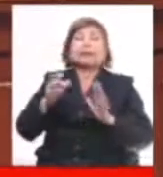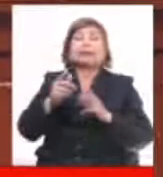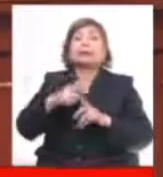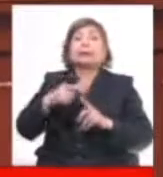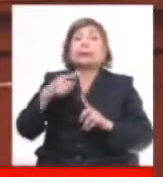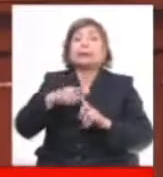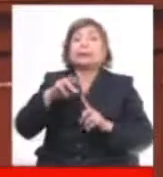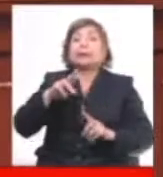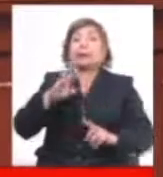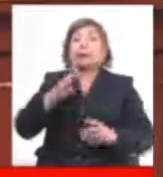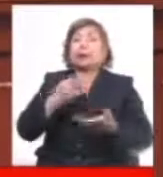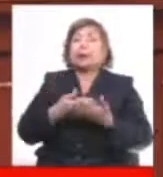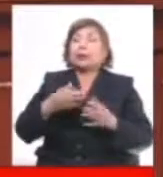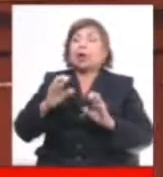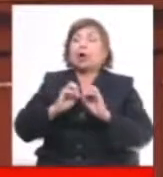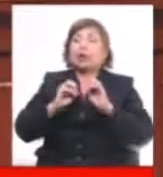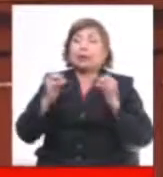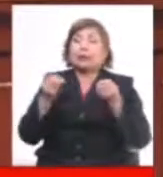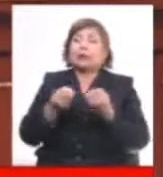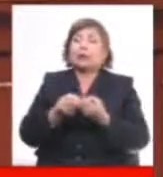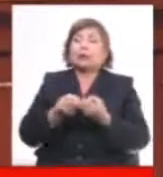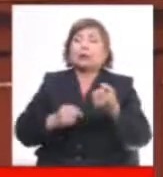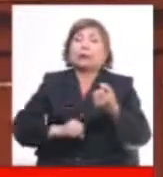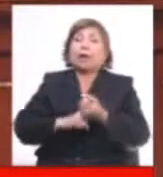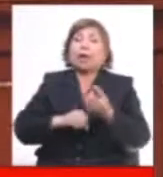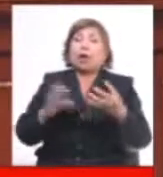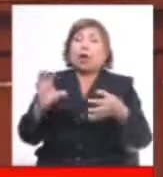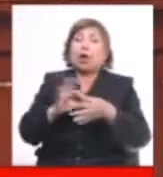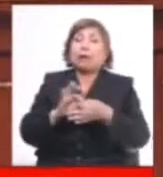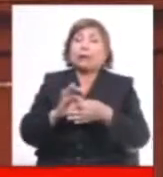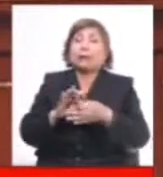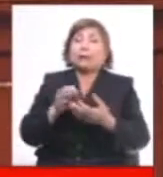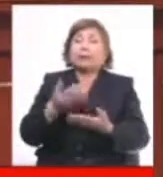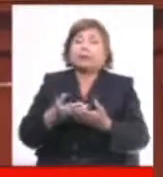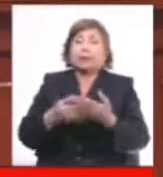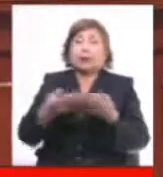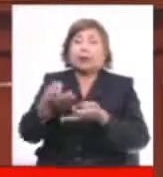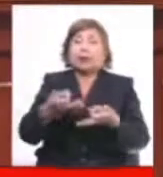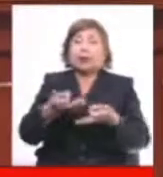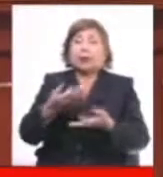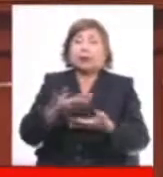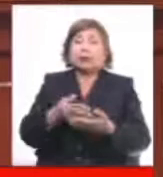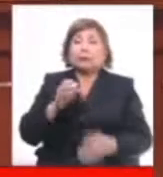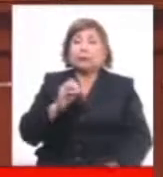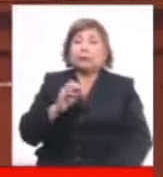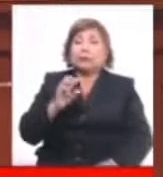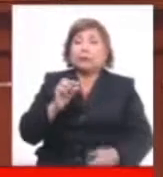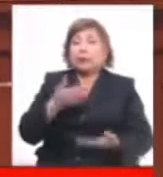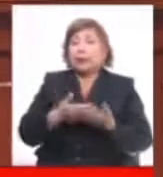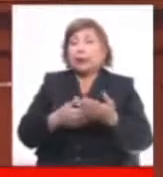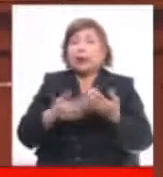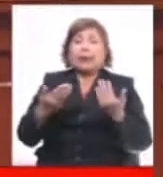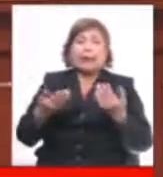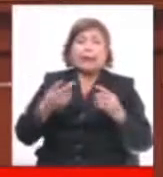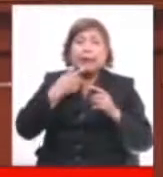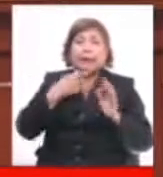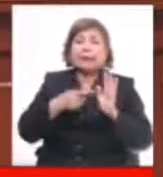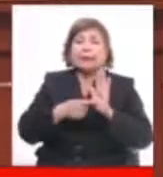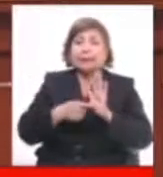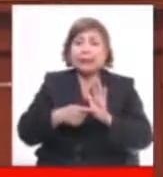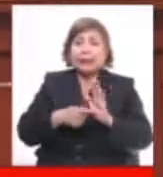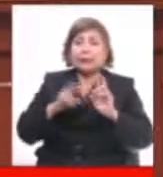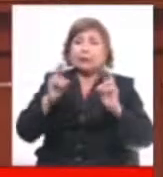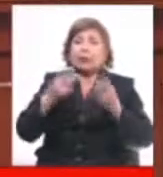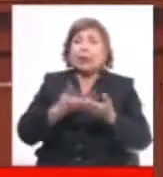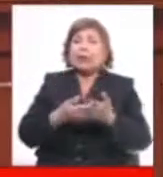Tributaria de la Organización para la Cooperación y el Desarrollo Económico, OCDE, en los que expresan que el texto,